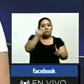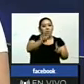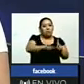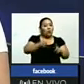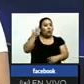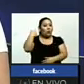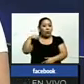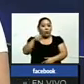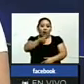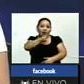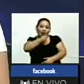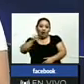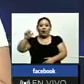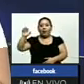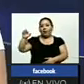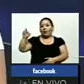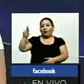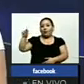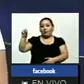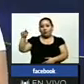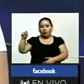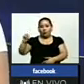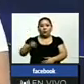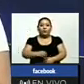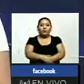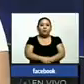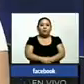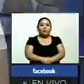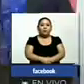Cornejo con más detalles en la siguiente nota.